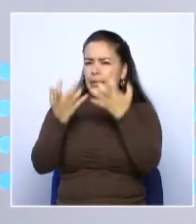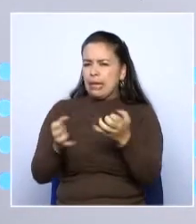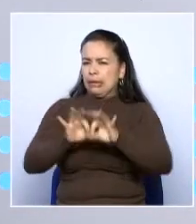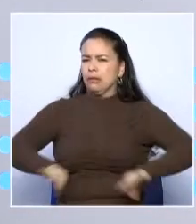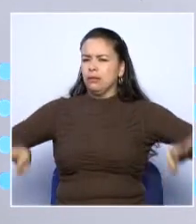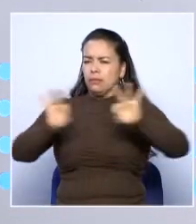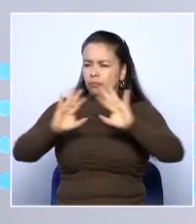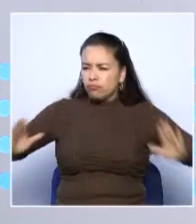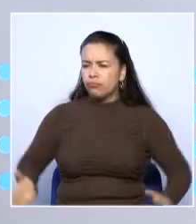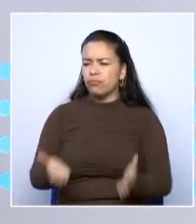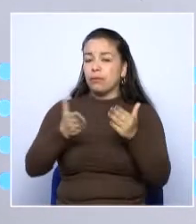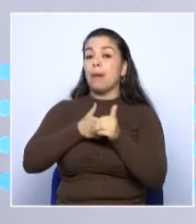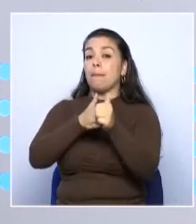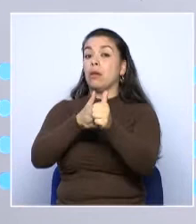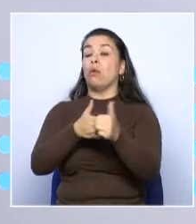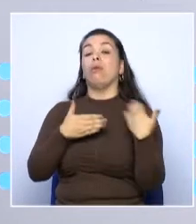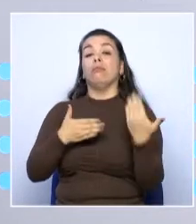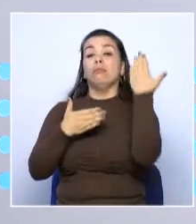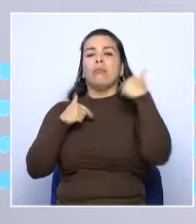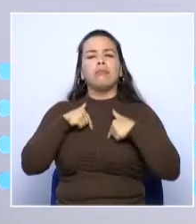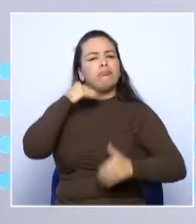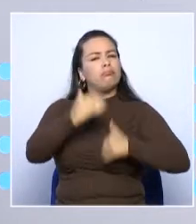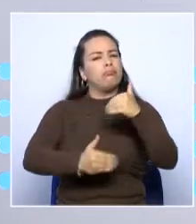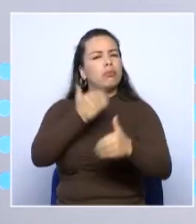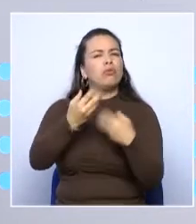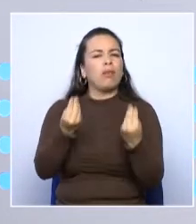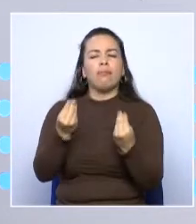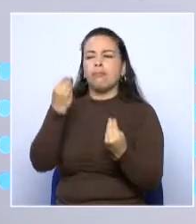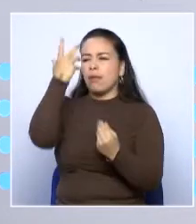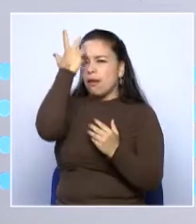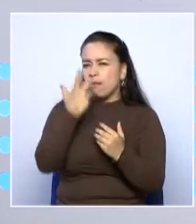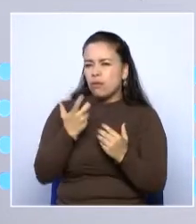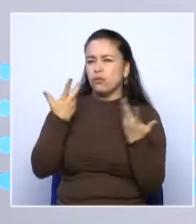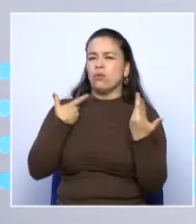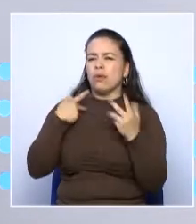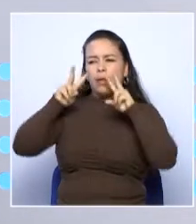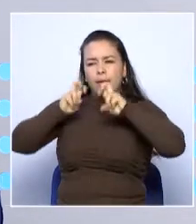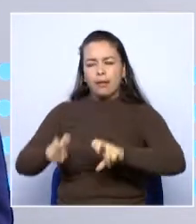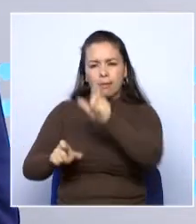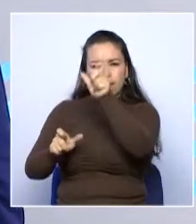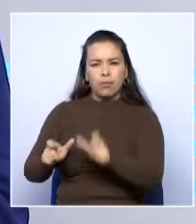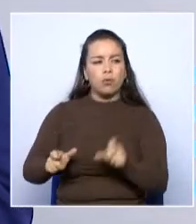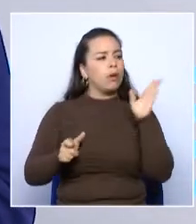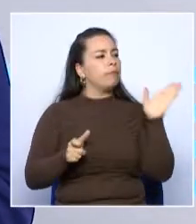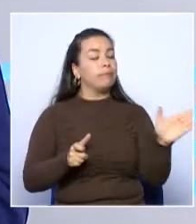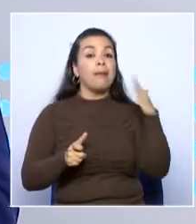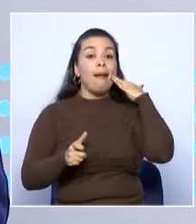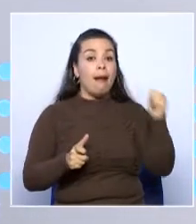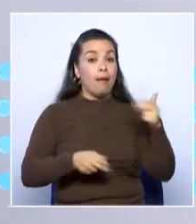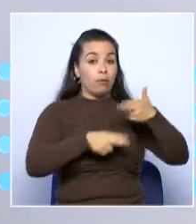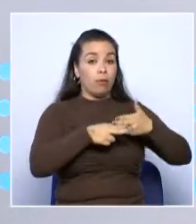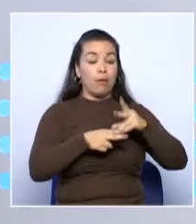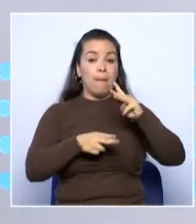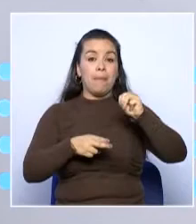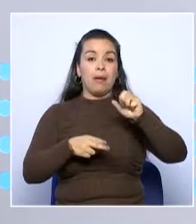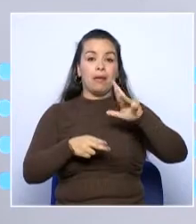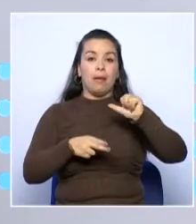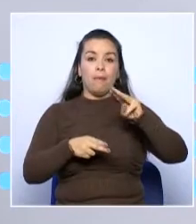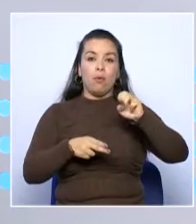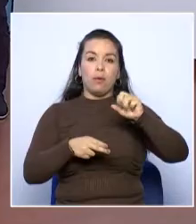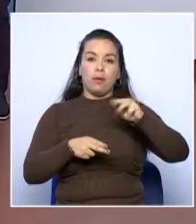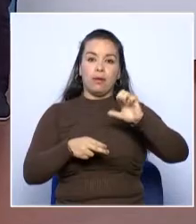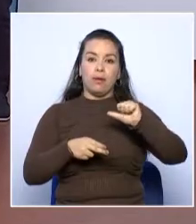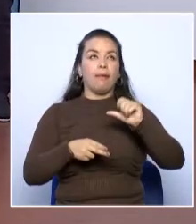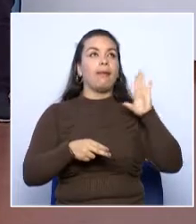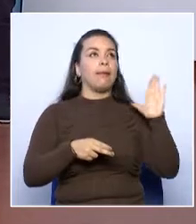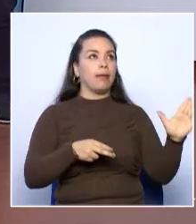importante en este proceso de evaluación y de estudio del paciente. Están con nosotros la doctora María Mónica Ramírez